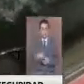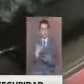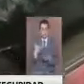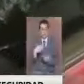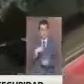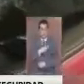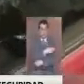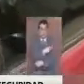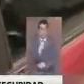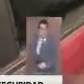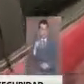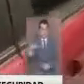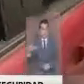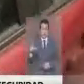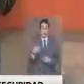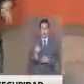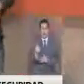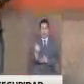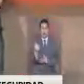full. Económico,